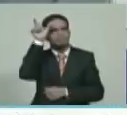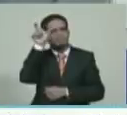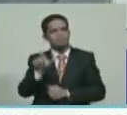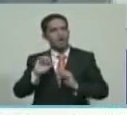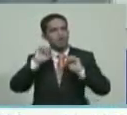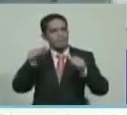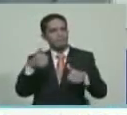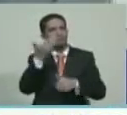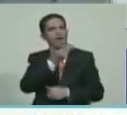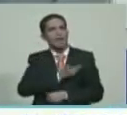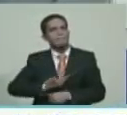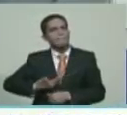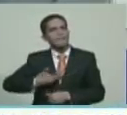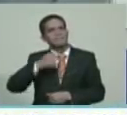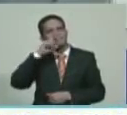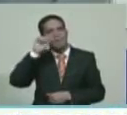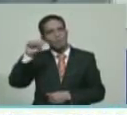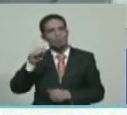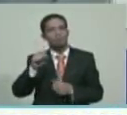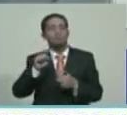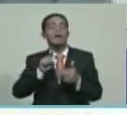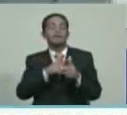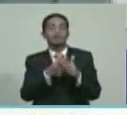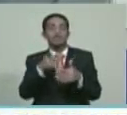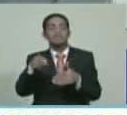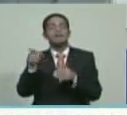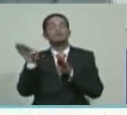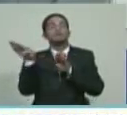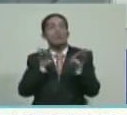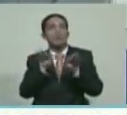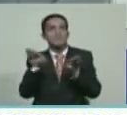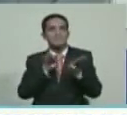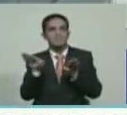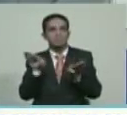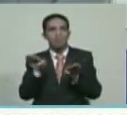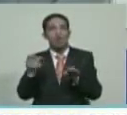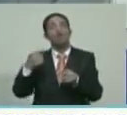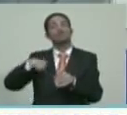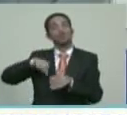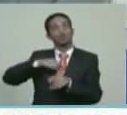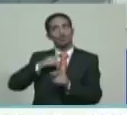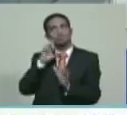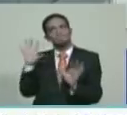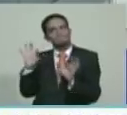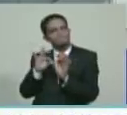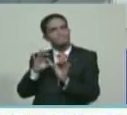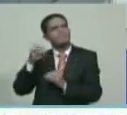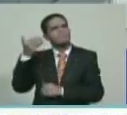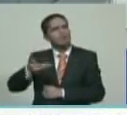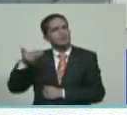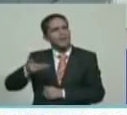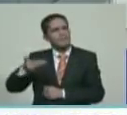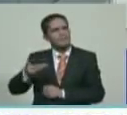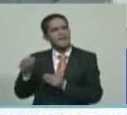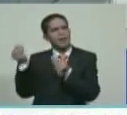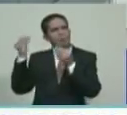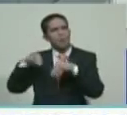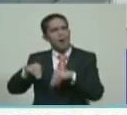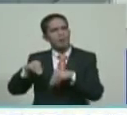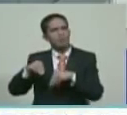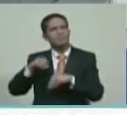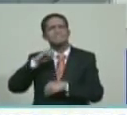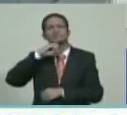en este caso el motor turismo hemos sellado una importantísima alianza histórica